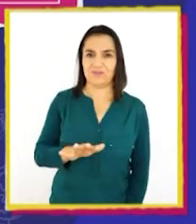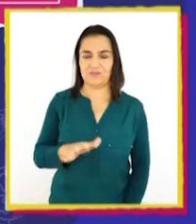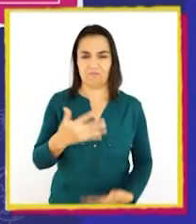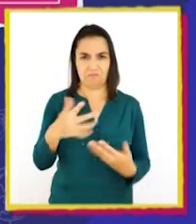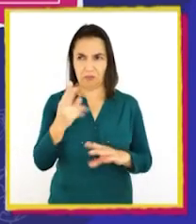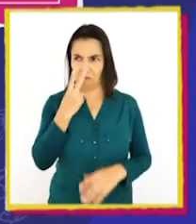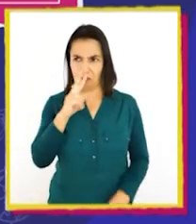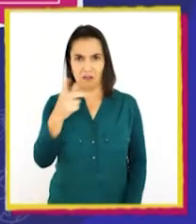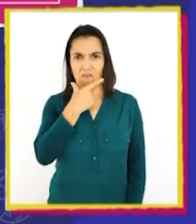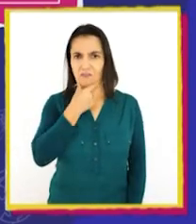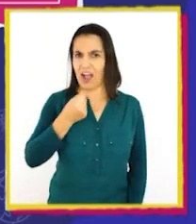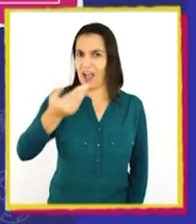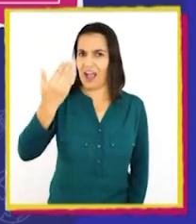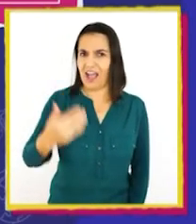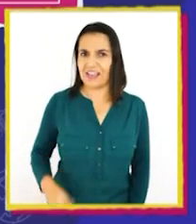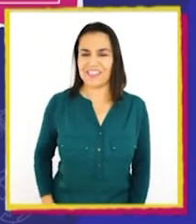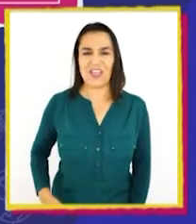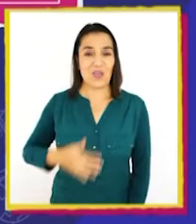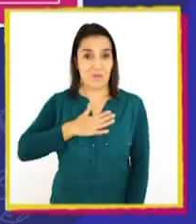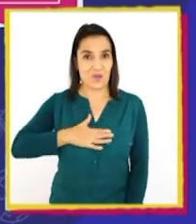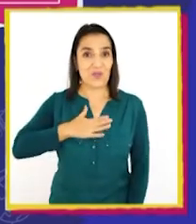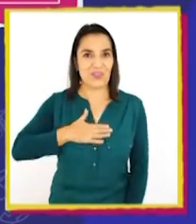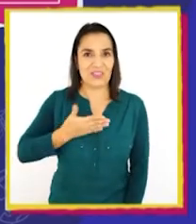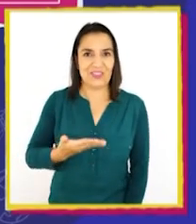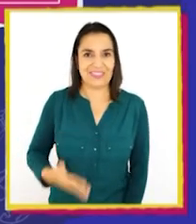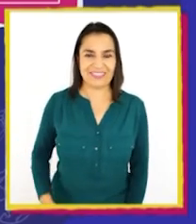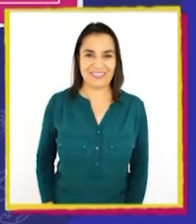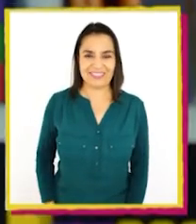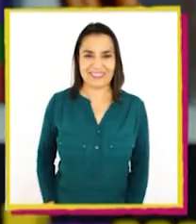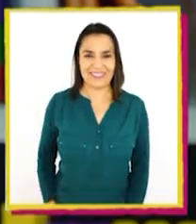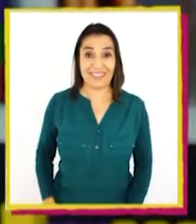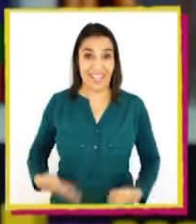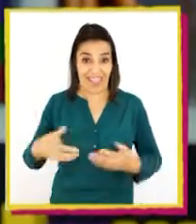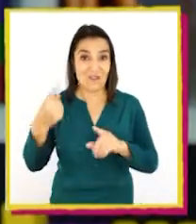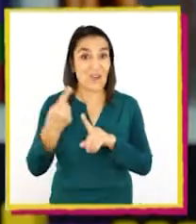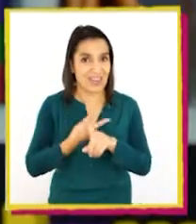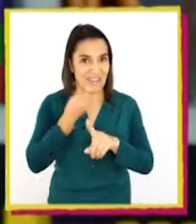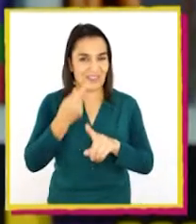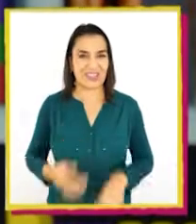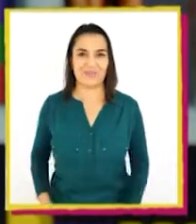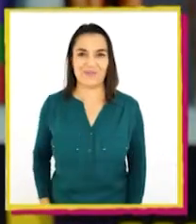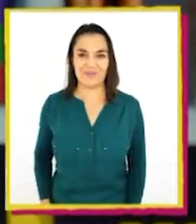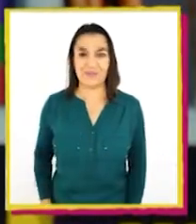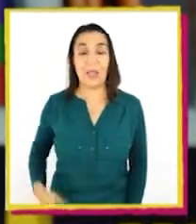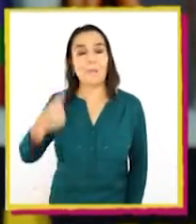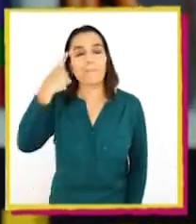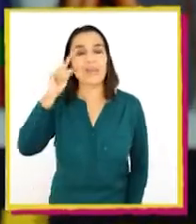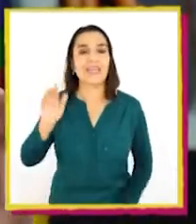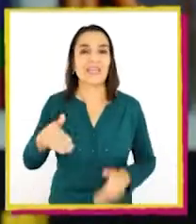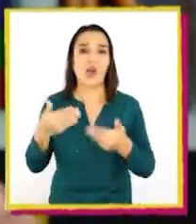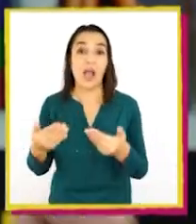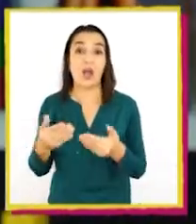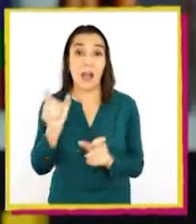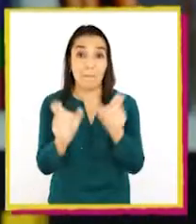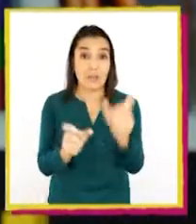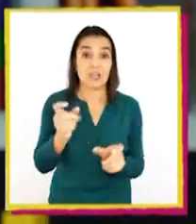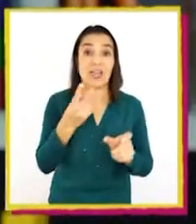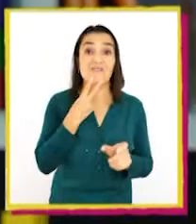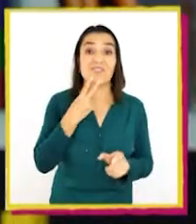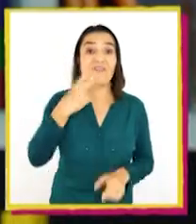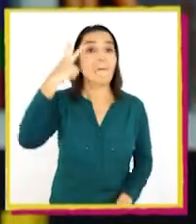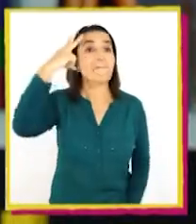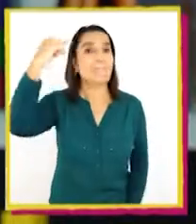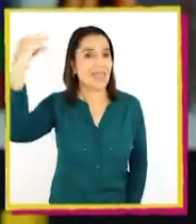215.507.329. ¿Vieron que era fácil? Me encantó este ejercicio. Hagámoslo otra vez. Pero ahora con los habitantes de